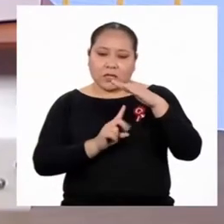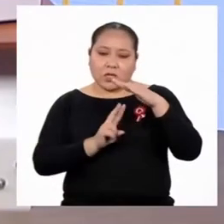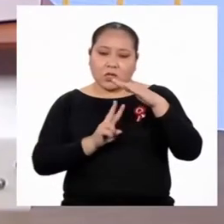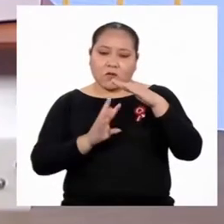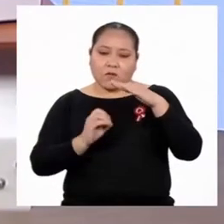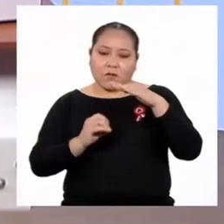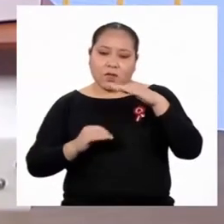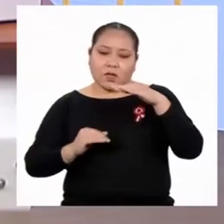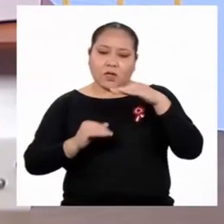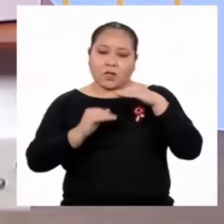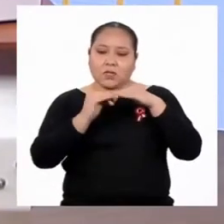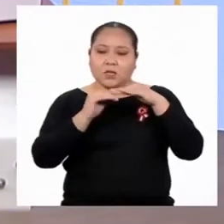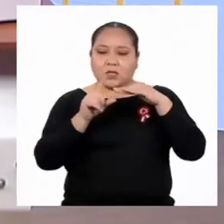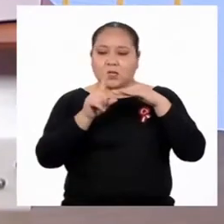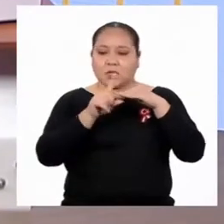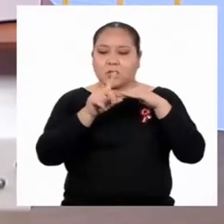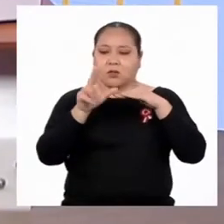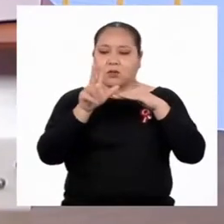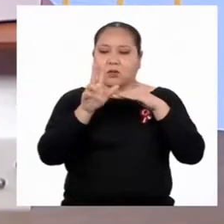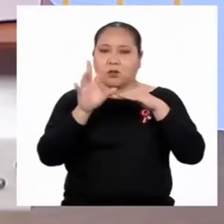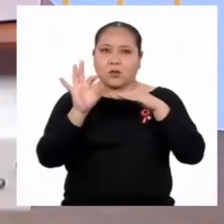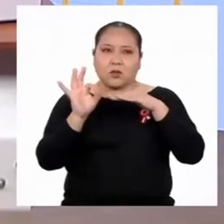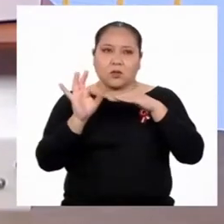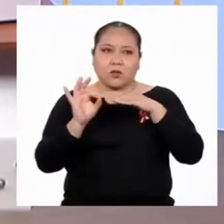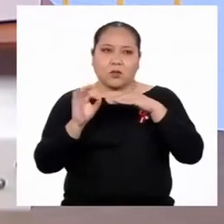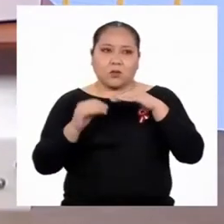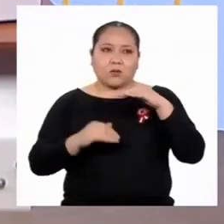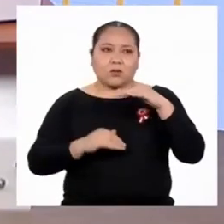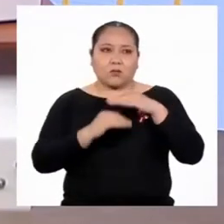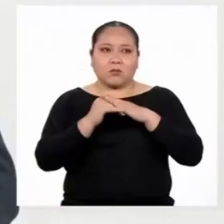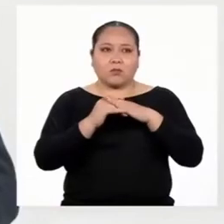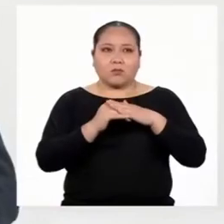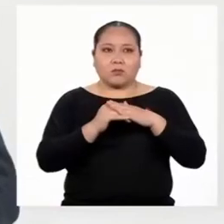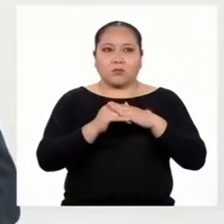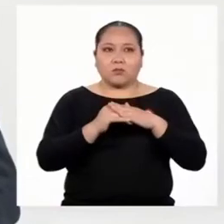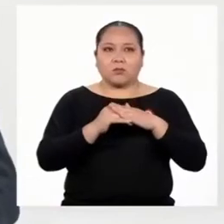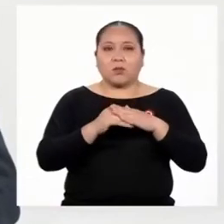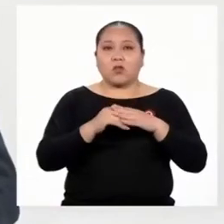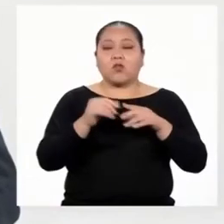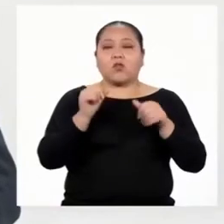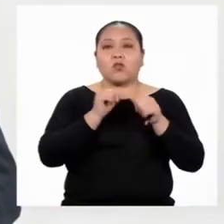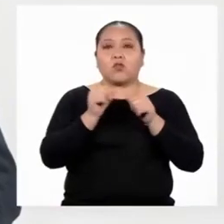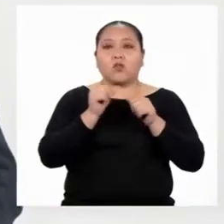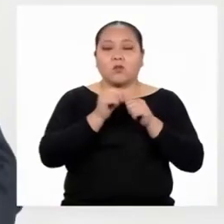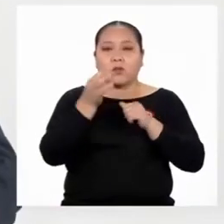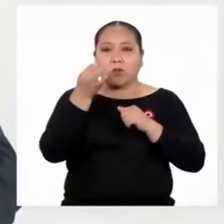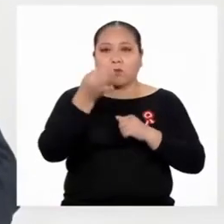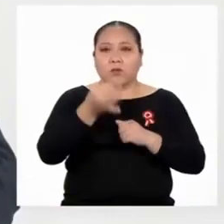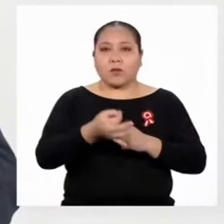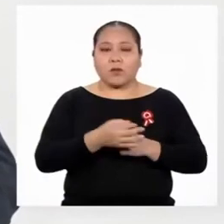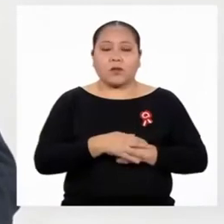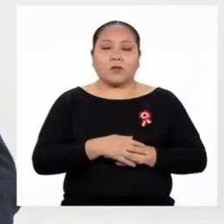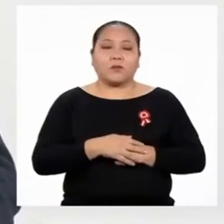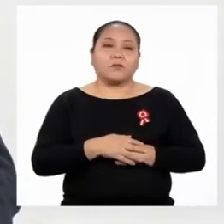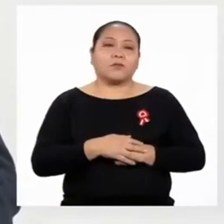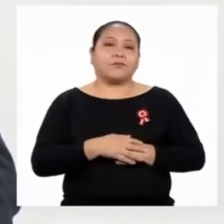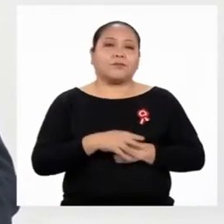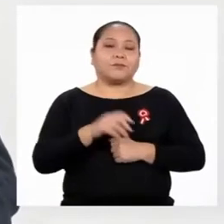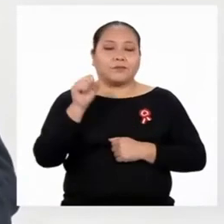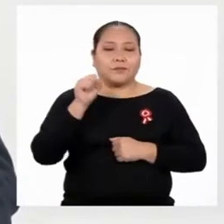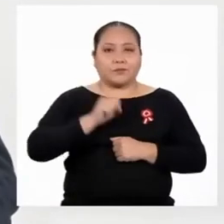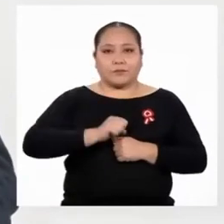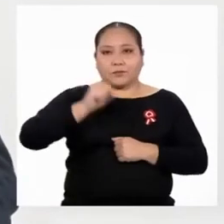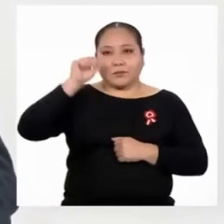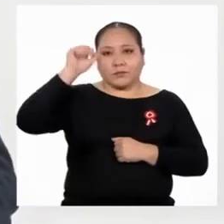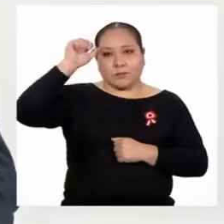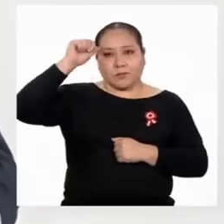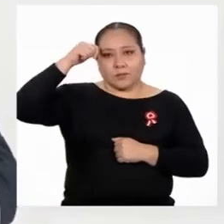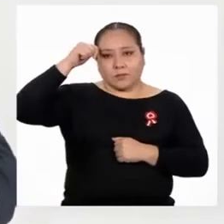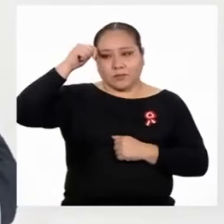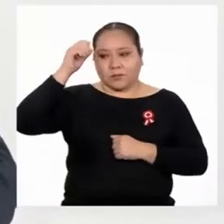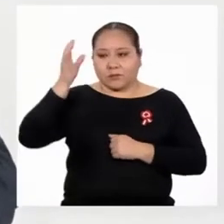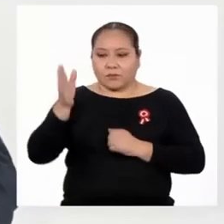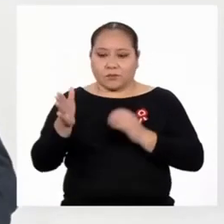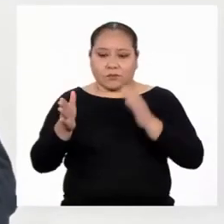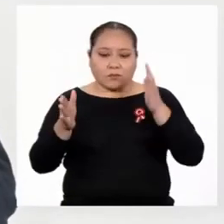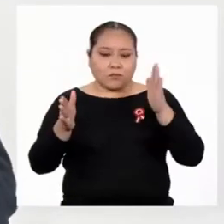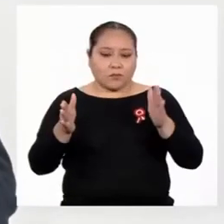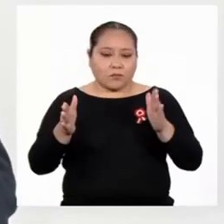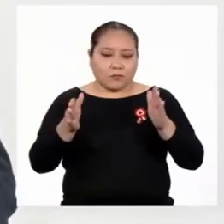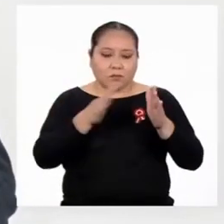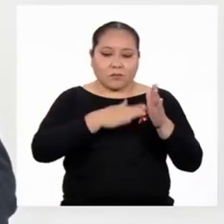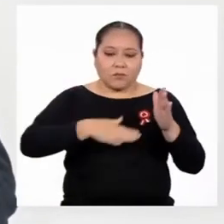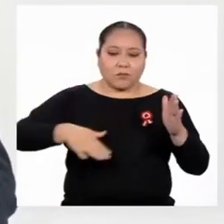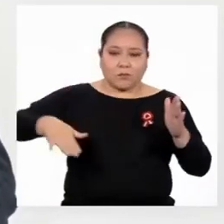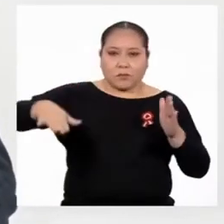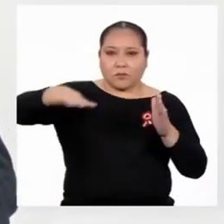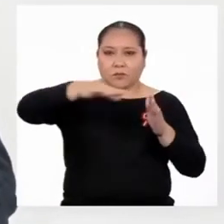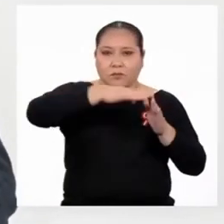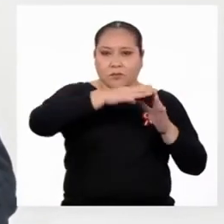a través de los intervalos de números reales. Correcto. Recordemos que un intervalo es un